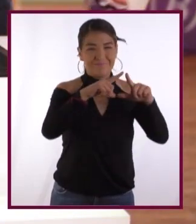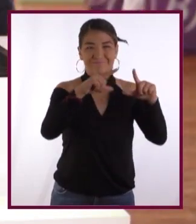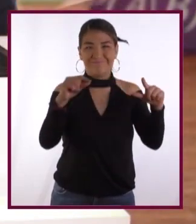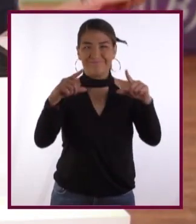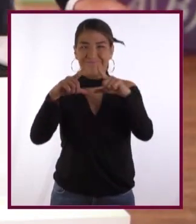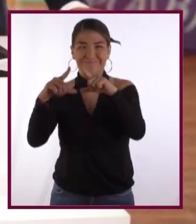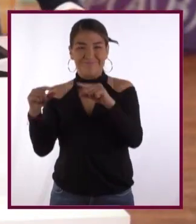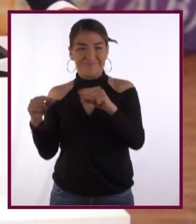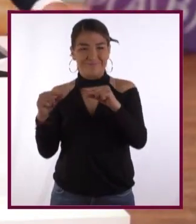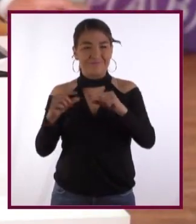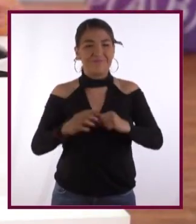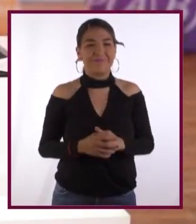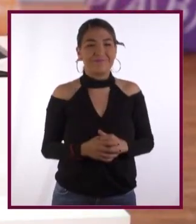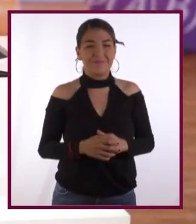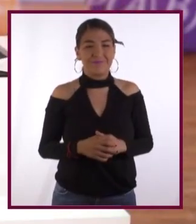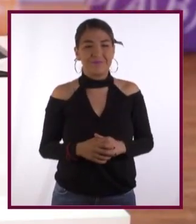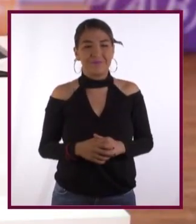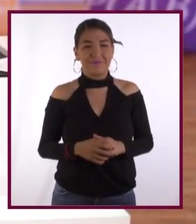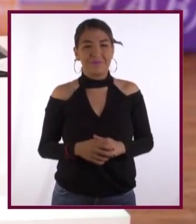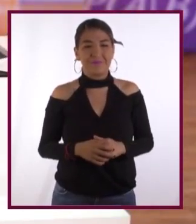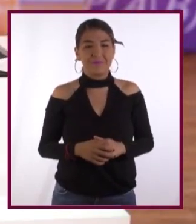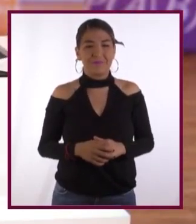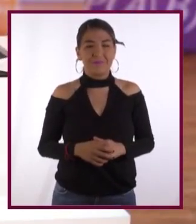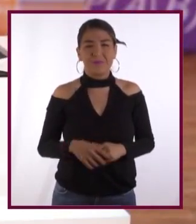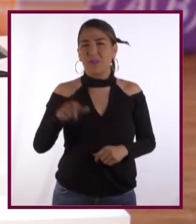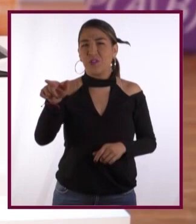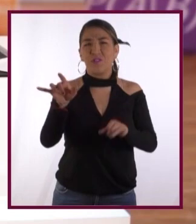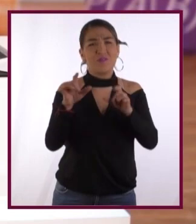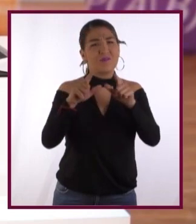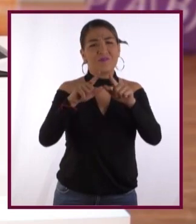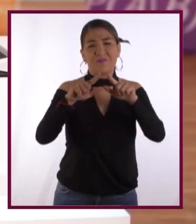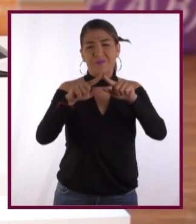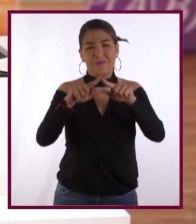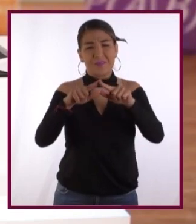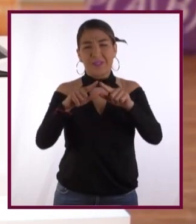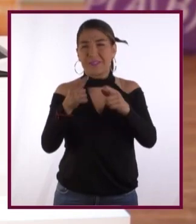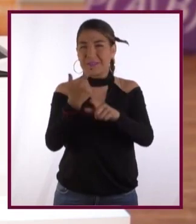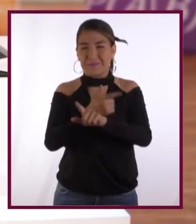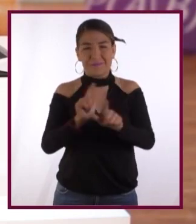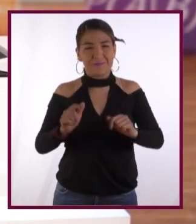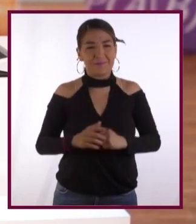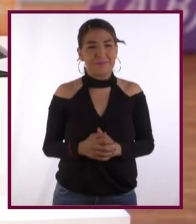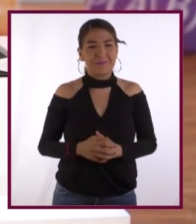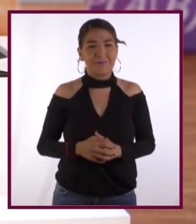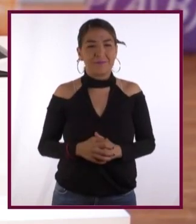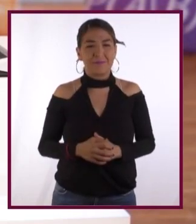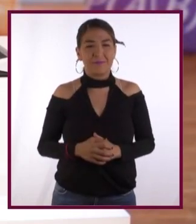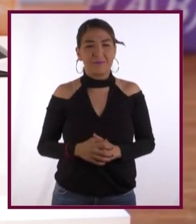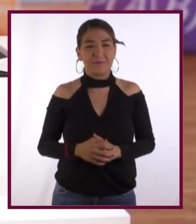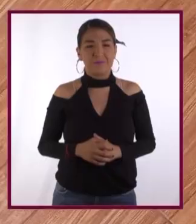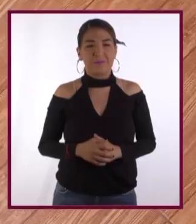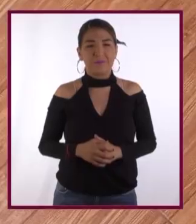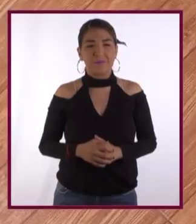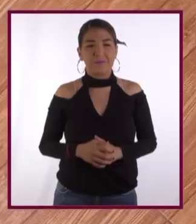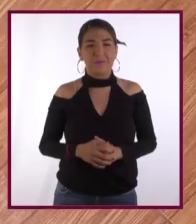2 papalotes. Yo creo que La flecha que tú estos quieras. 2